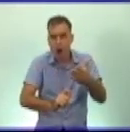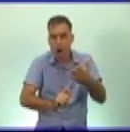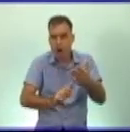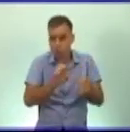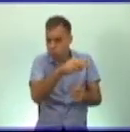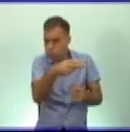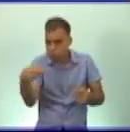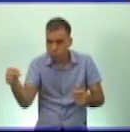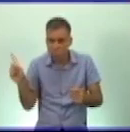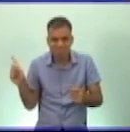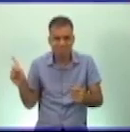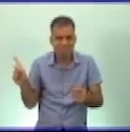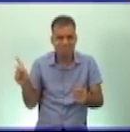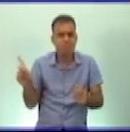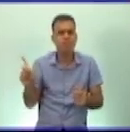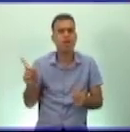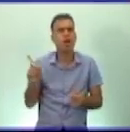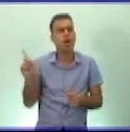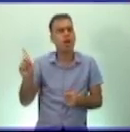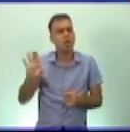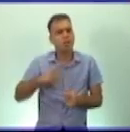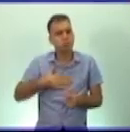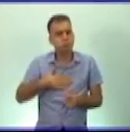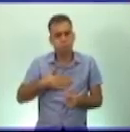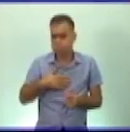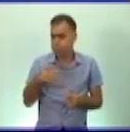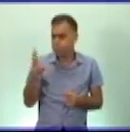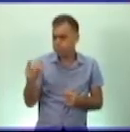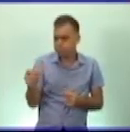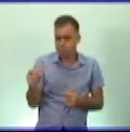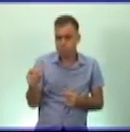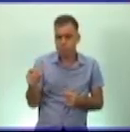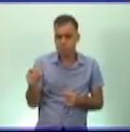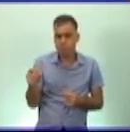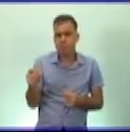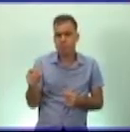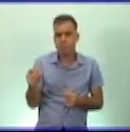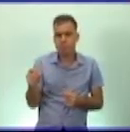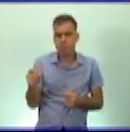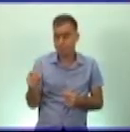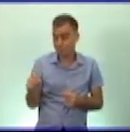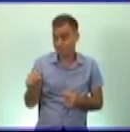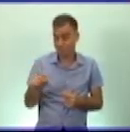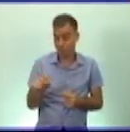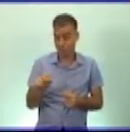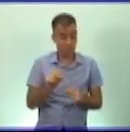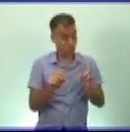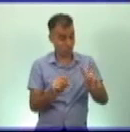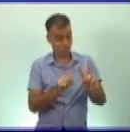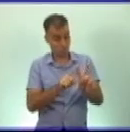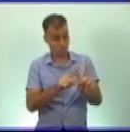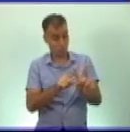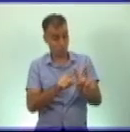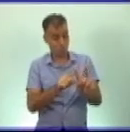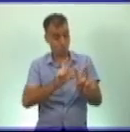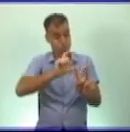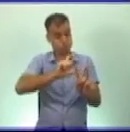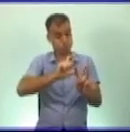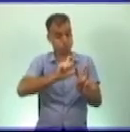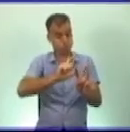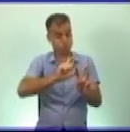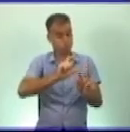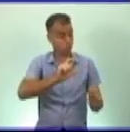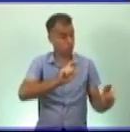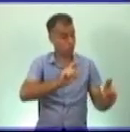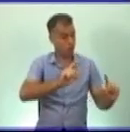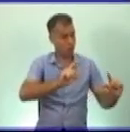no habíamos dicho que estos subíndices corresponden. Este es del aluminio y este es del oxígeno con su valor absoluto. Otra forma de